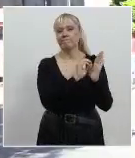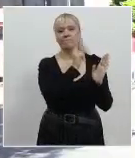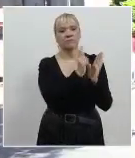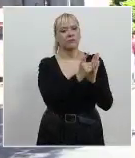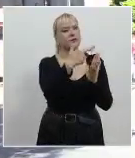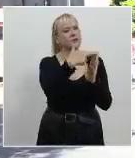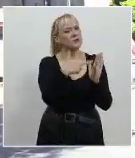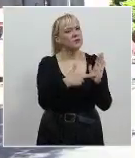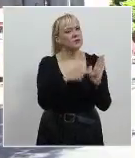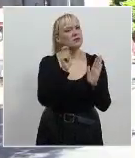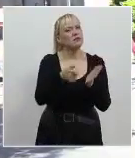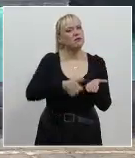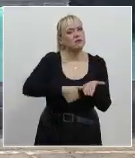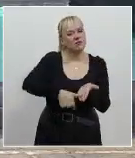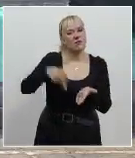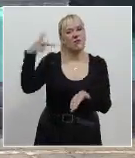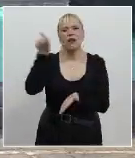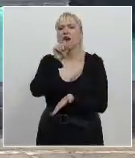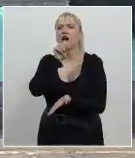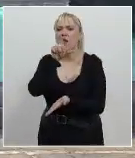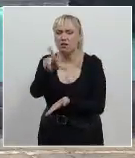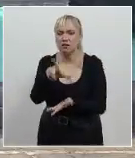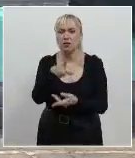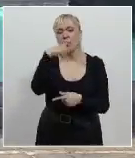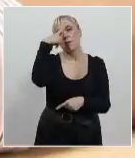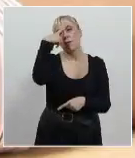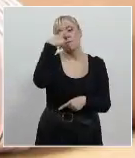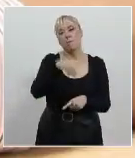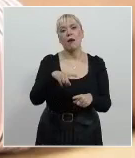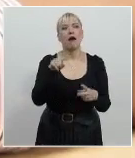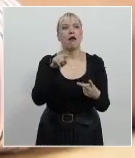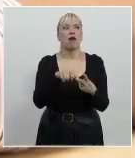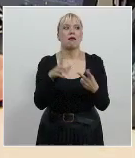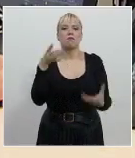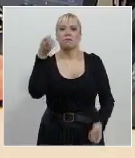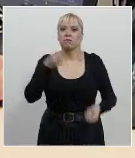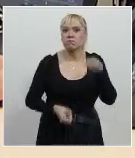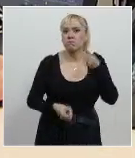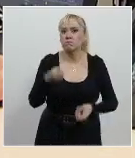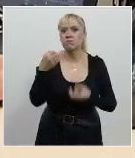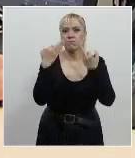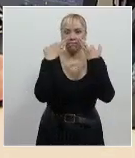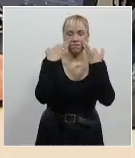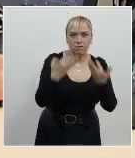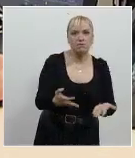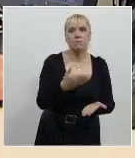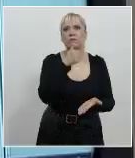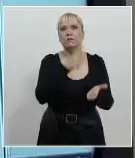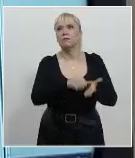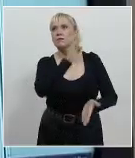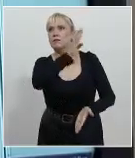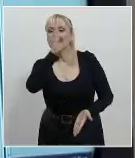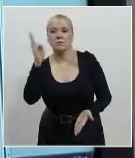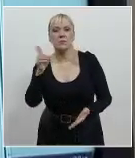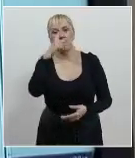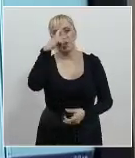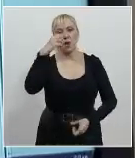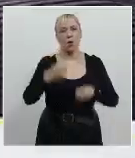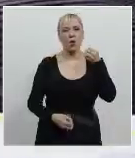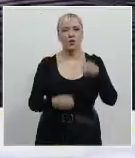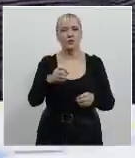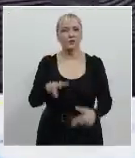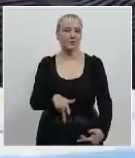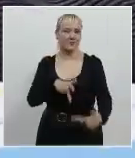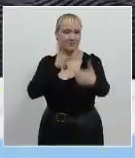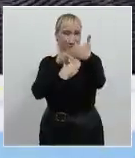Código de Procedimientos Civiles de Jalisco que regulaban actuaciones judiciales, audiencias, diligencias y definiciones del juicio civil en línea